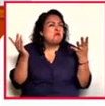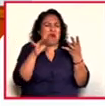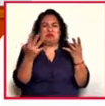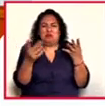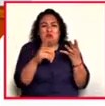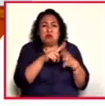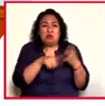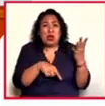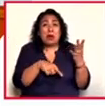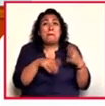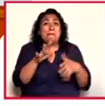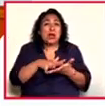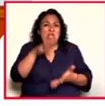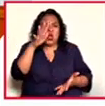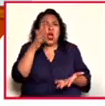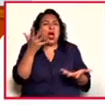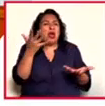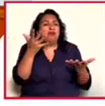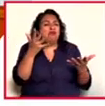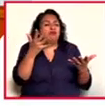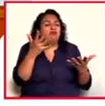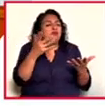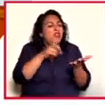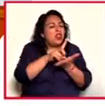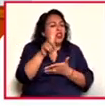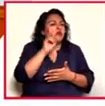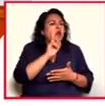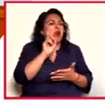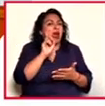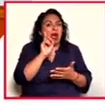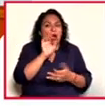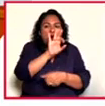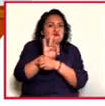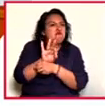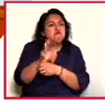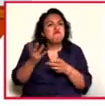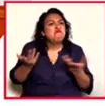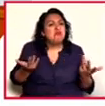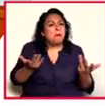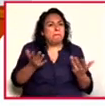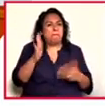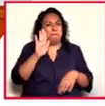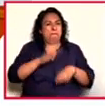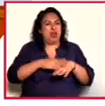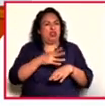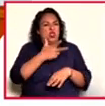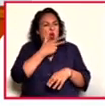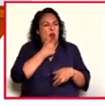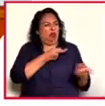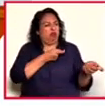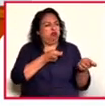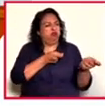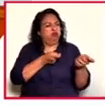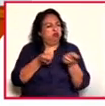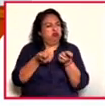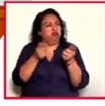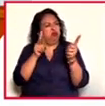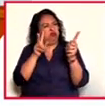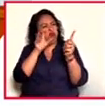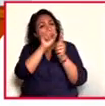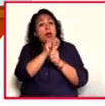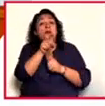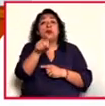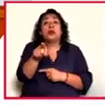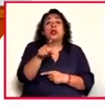eran particularmente sensibles a los derechos de las mujeres. Eran bastante patriarcales las visiones que se tenían. Sukún